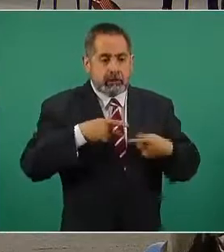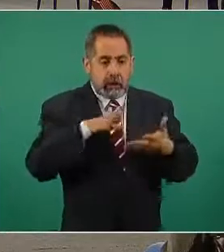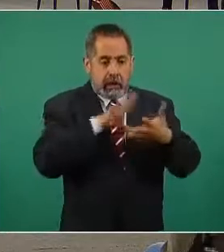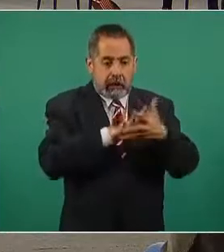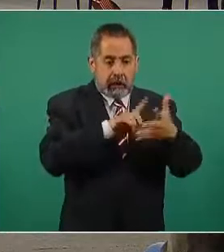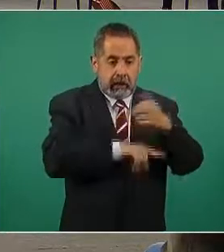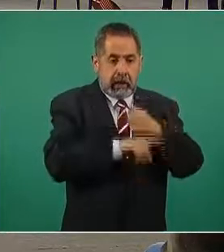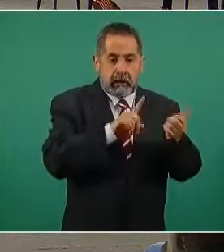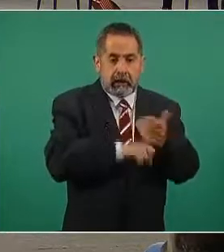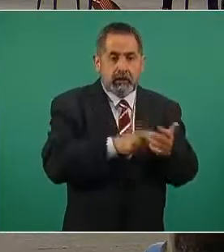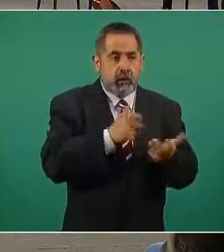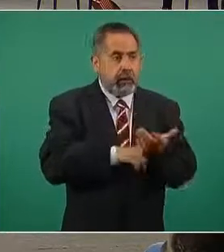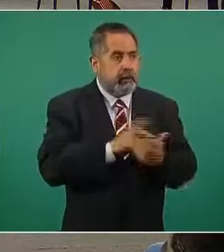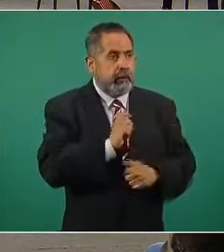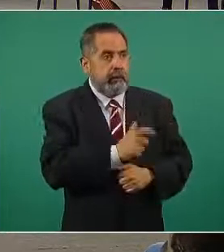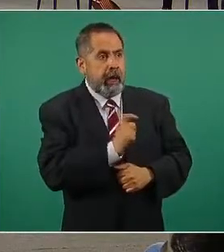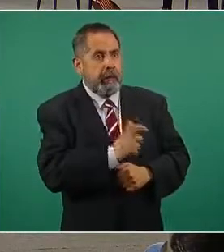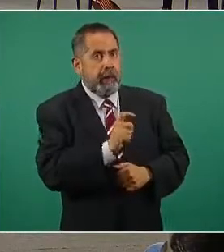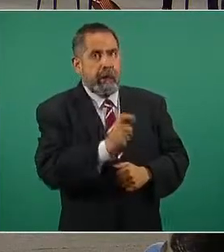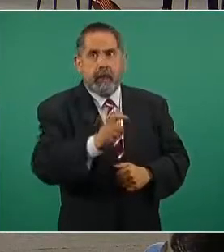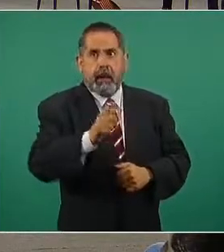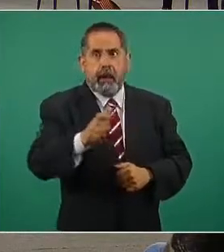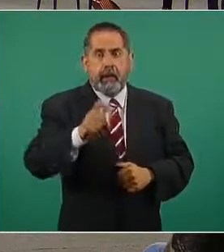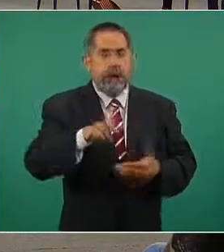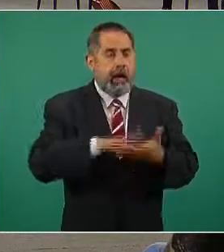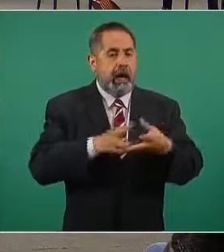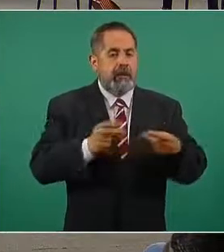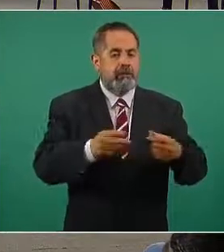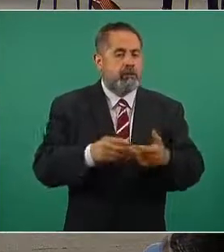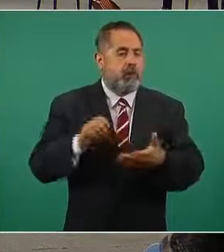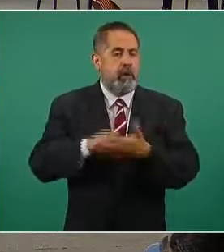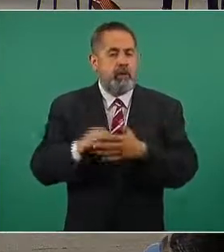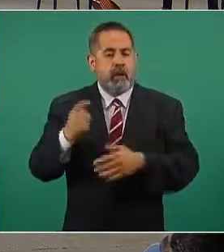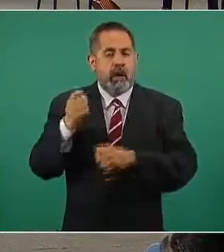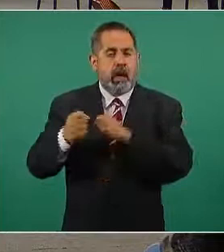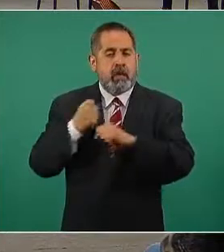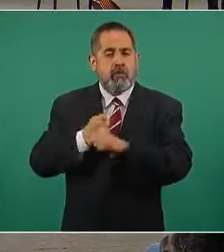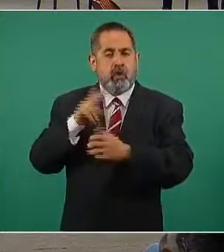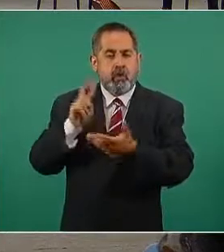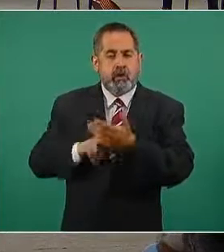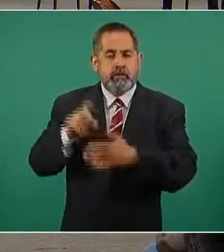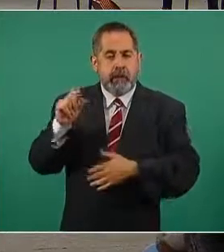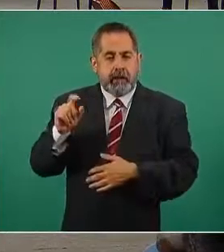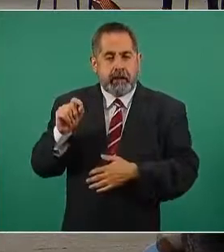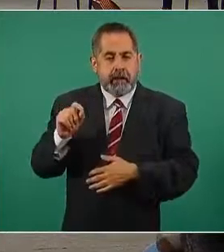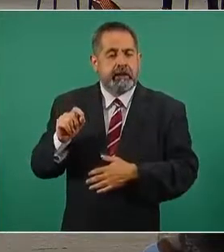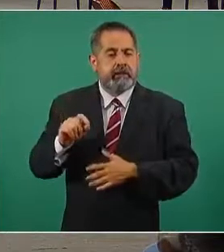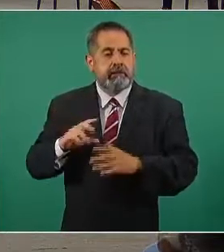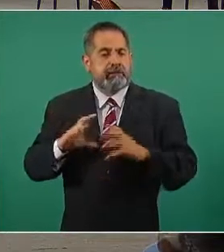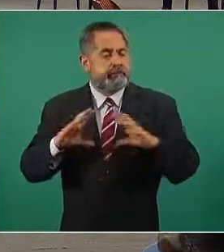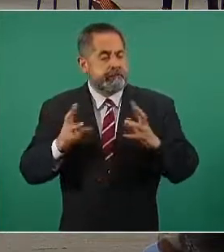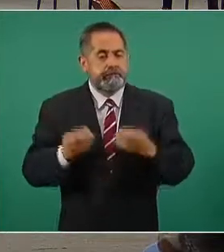Por ejemplo, en 2020, el gasto es tan grande que de los